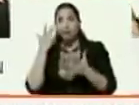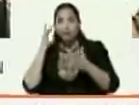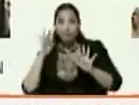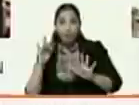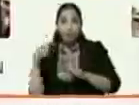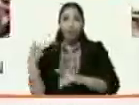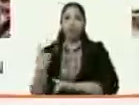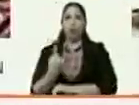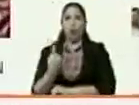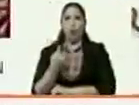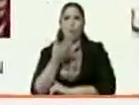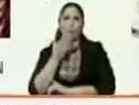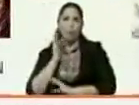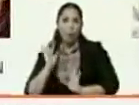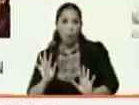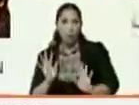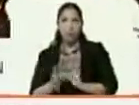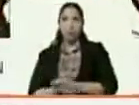solo fuese